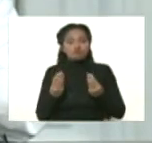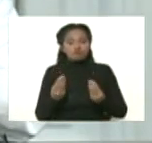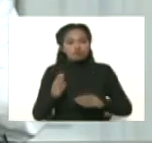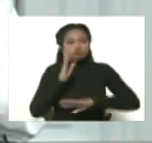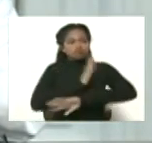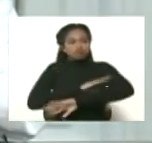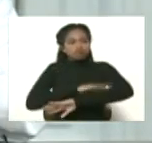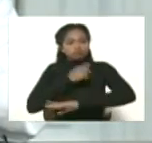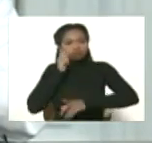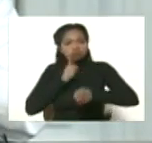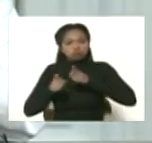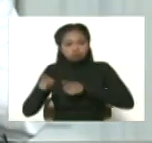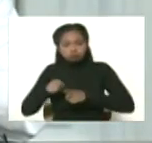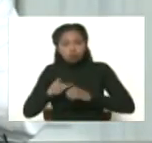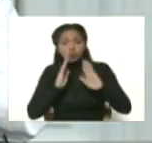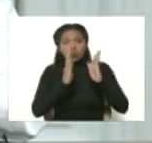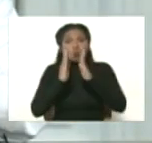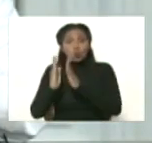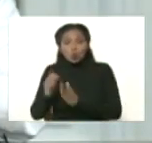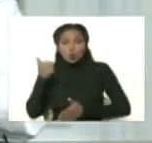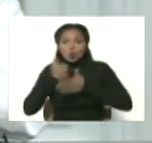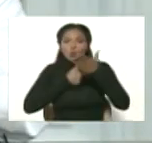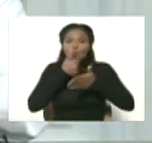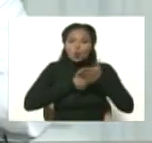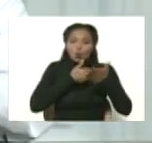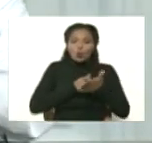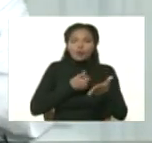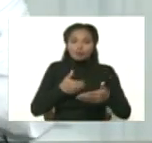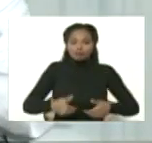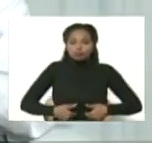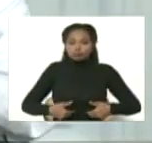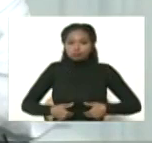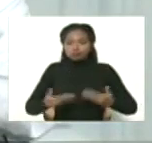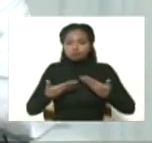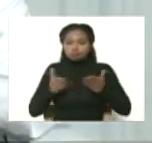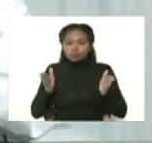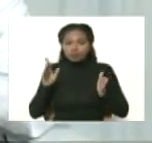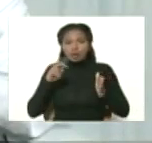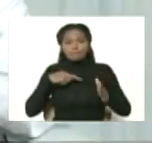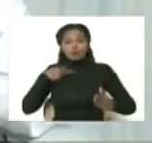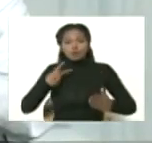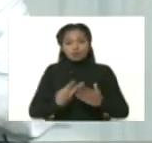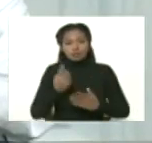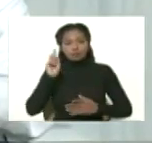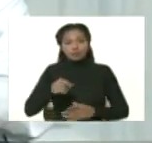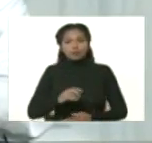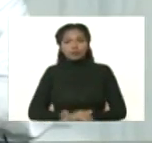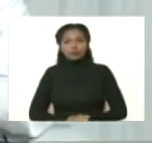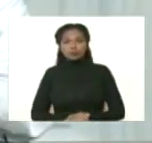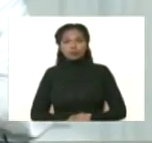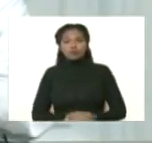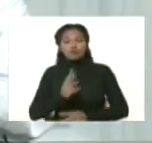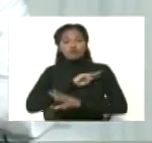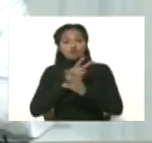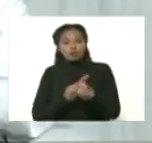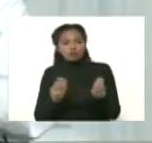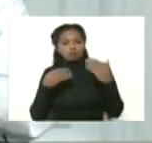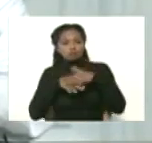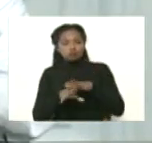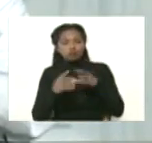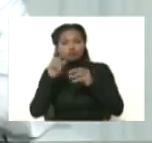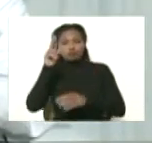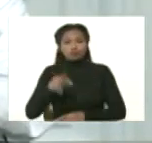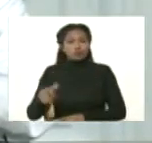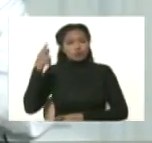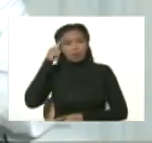disciplina, organización, perseverancia, disposición, voluntad, fuerza colectiva, todos los